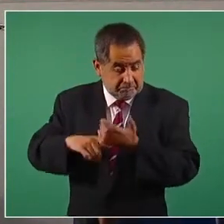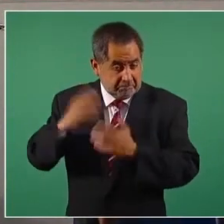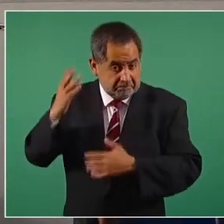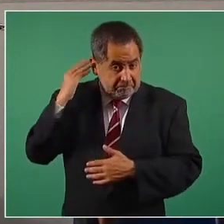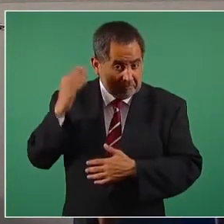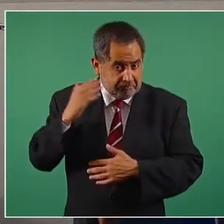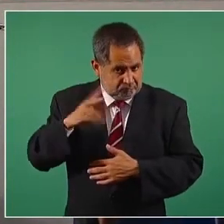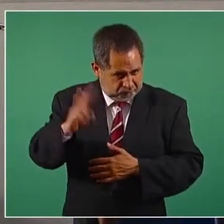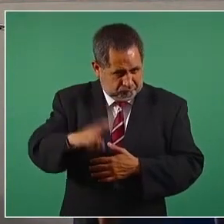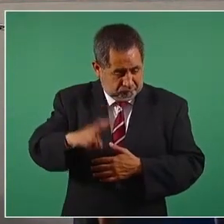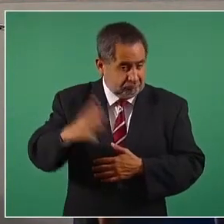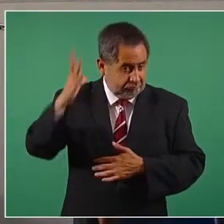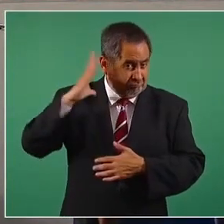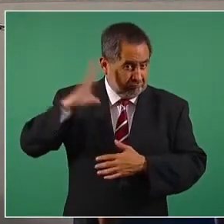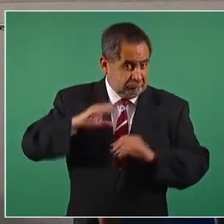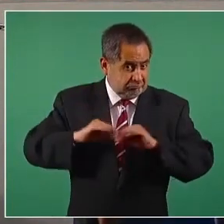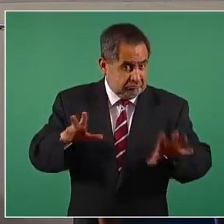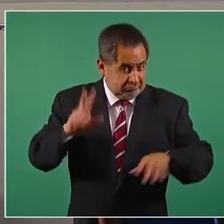en honor a la verdad.